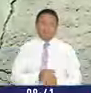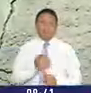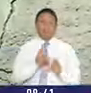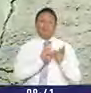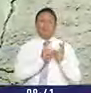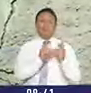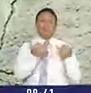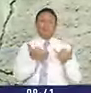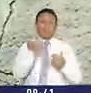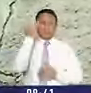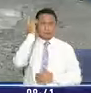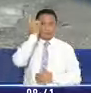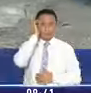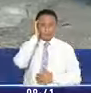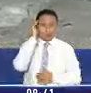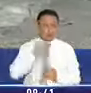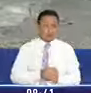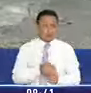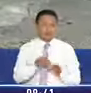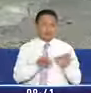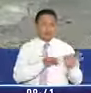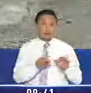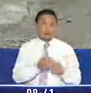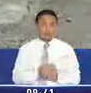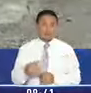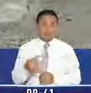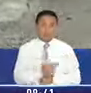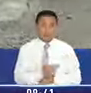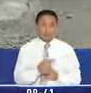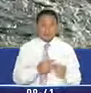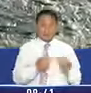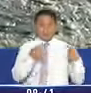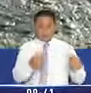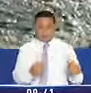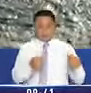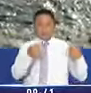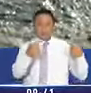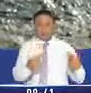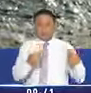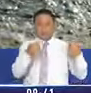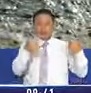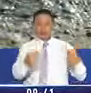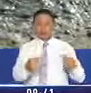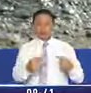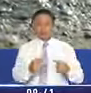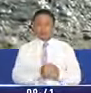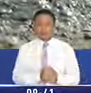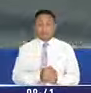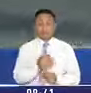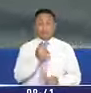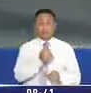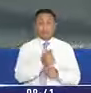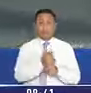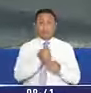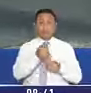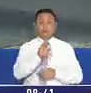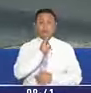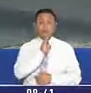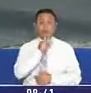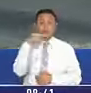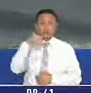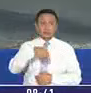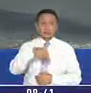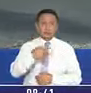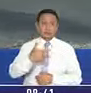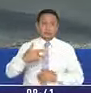vecinos se muestran preocupados porque explican que es recurrente en este punto el daño en la tubería matriz Por ese motivo la filtración de agua afecta